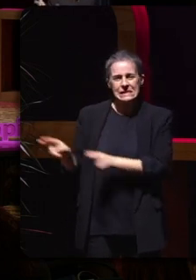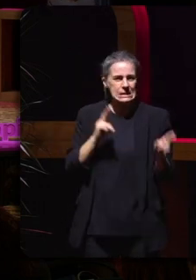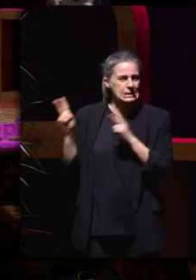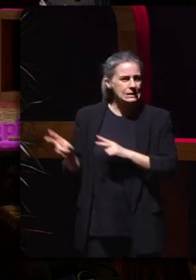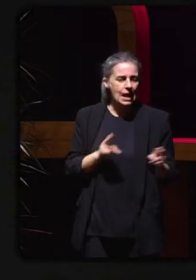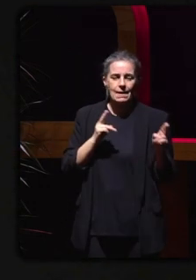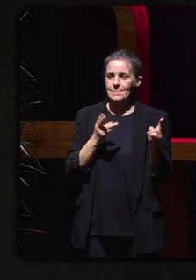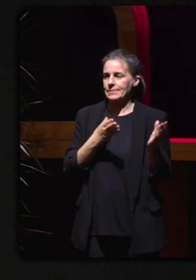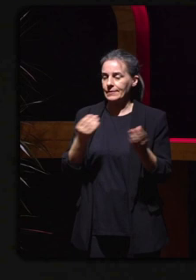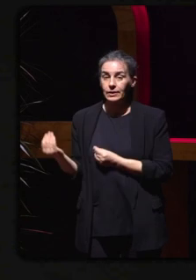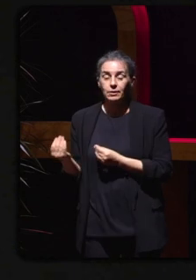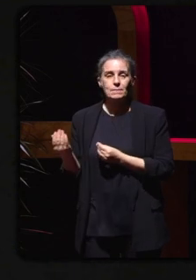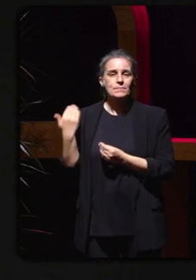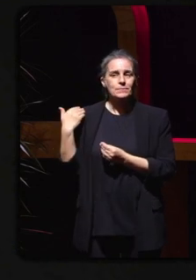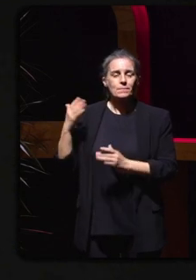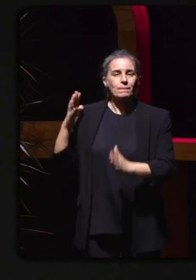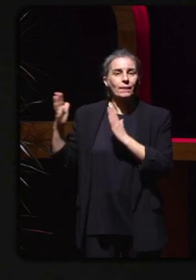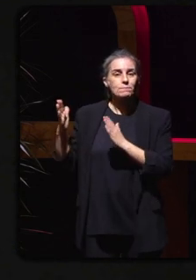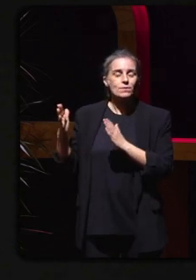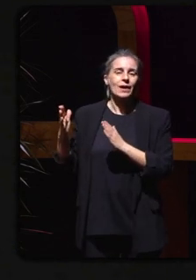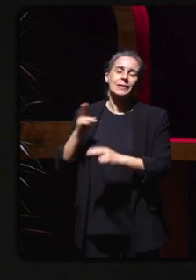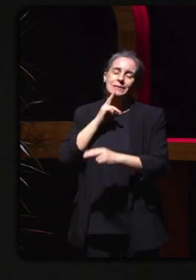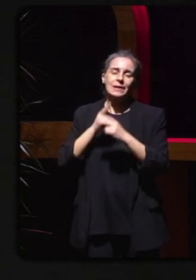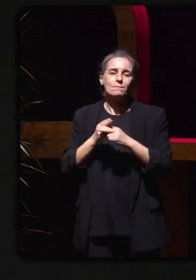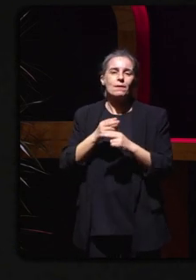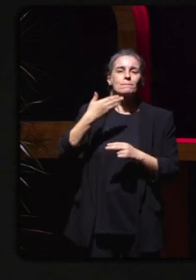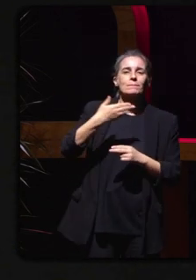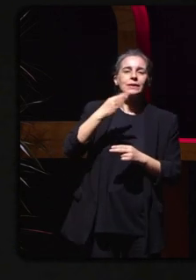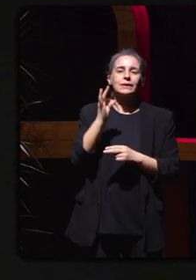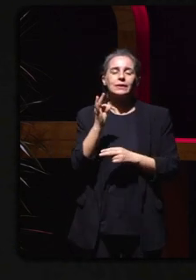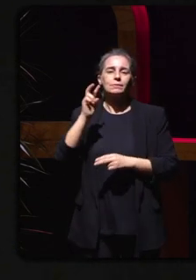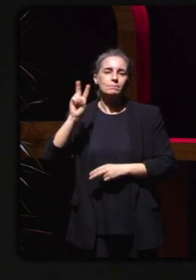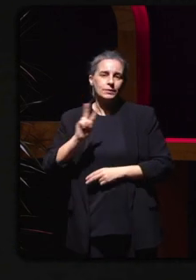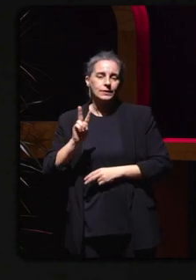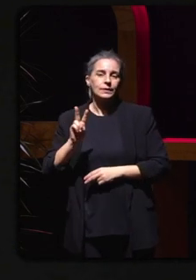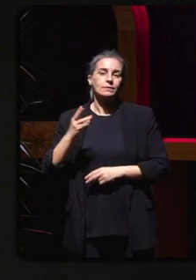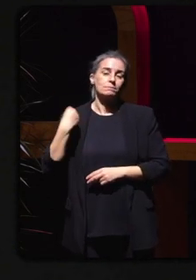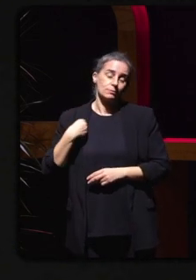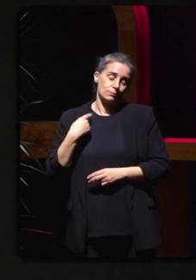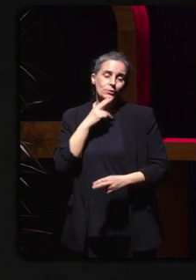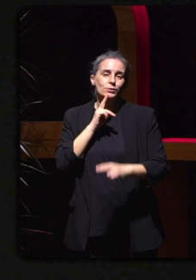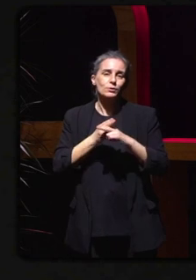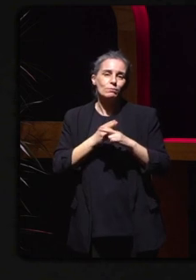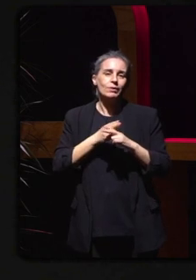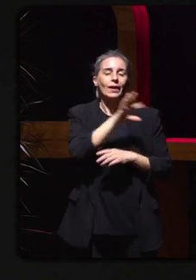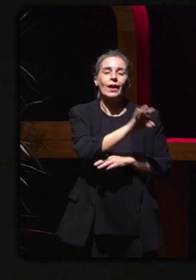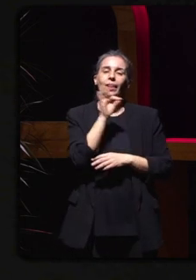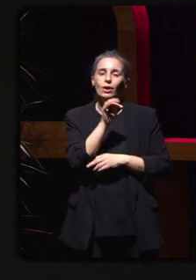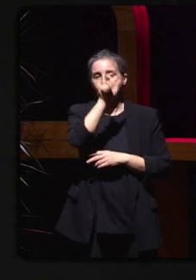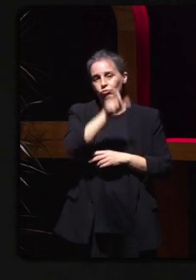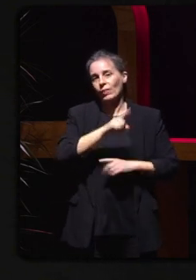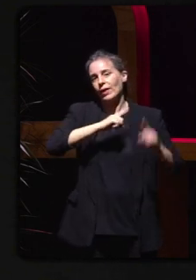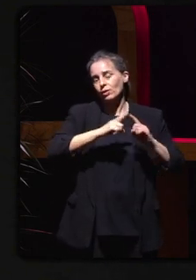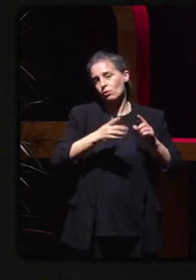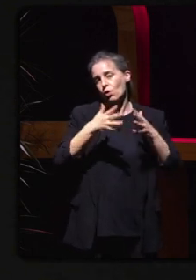hemos vivido en la época de lo que se llama la pic TV que es un término que acuñó un directivo norteamericano extraordinario